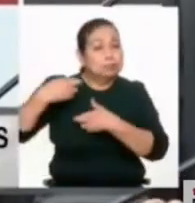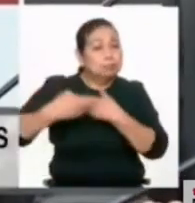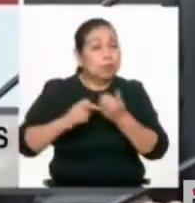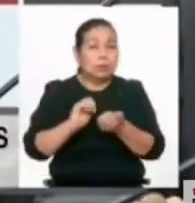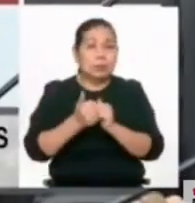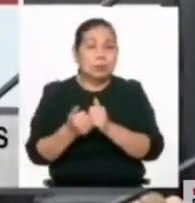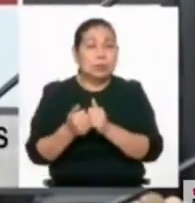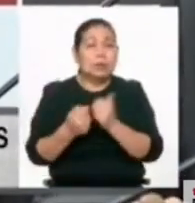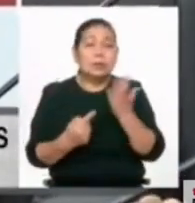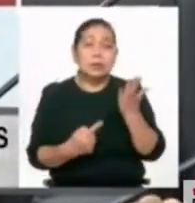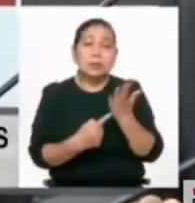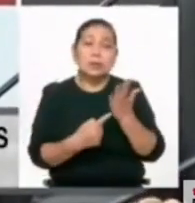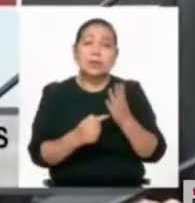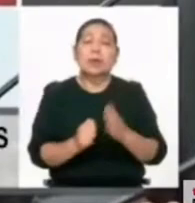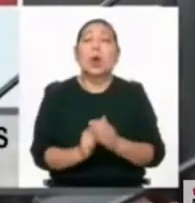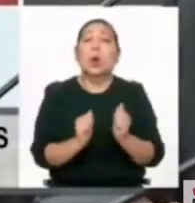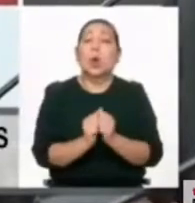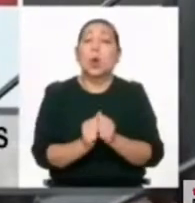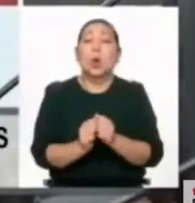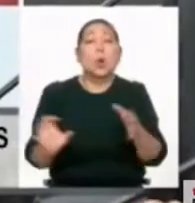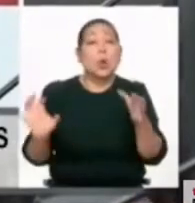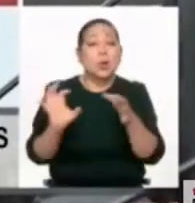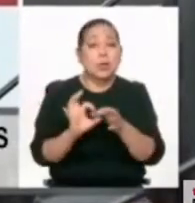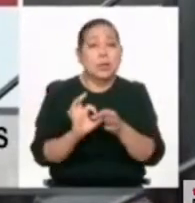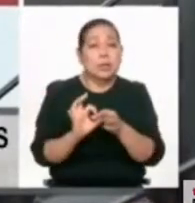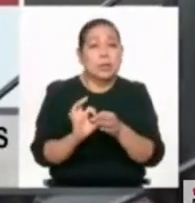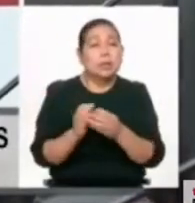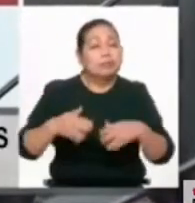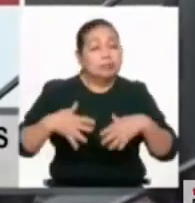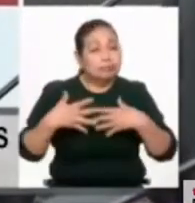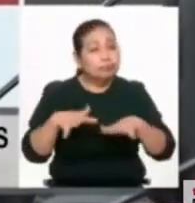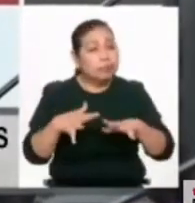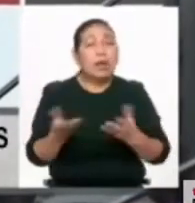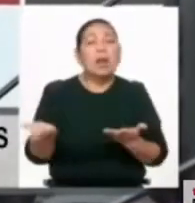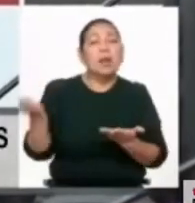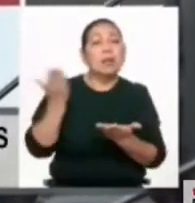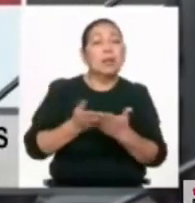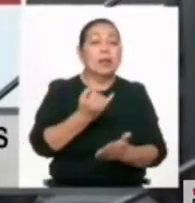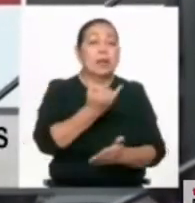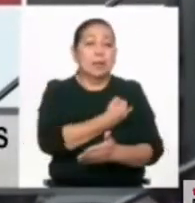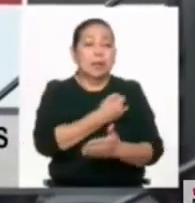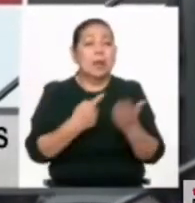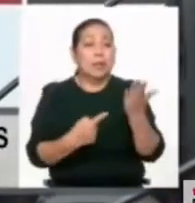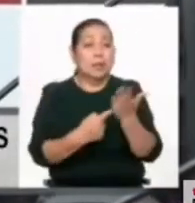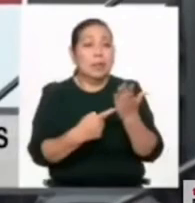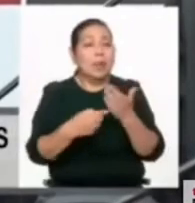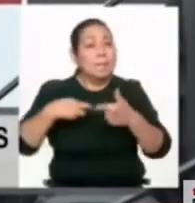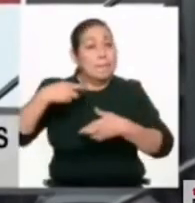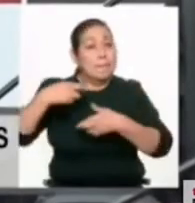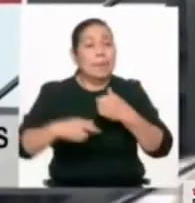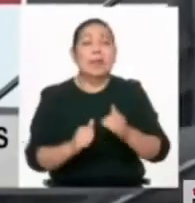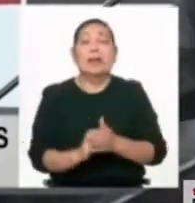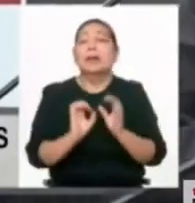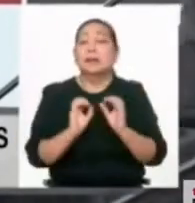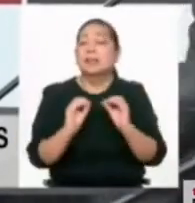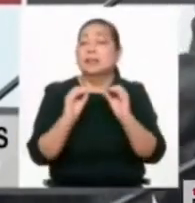Productiva y Transferencia Tecnológica con una unidad técnica de confecciones a través del Instituto Tecnológico de la Producción,